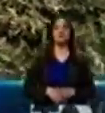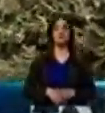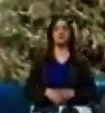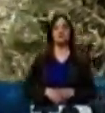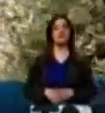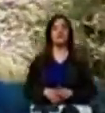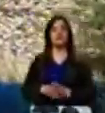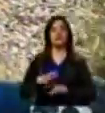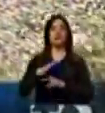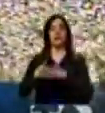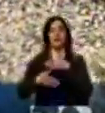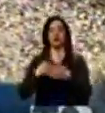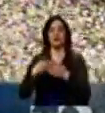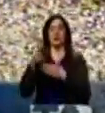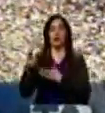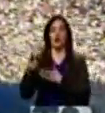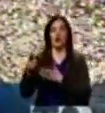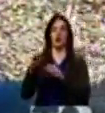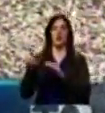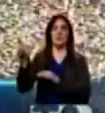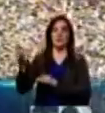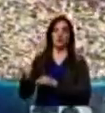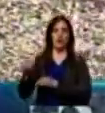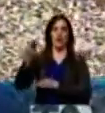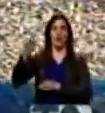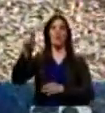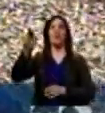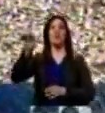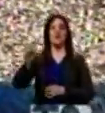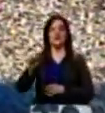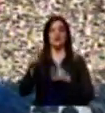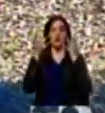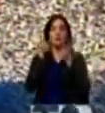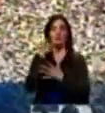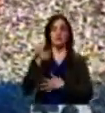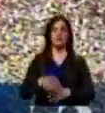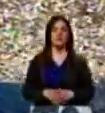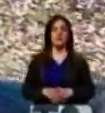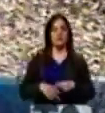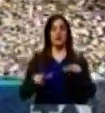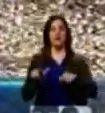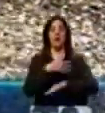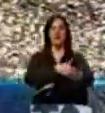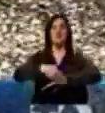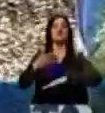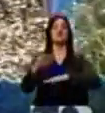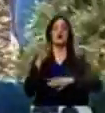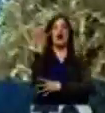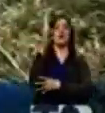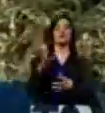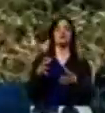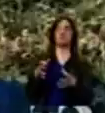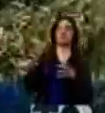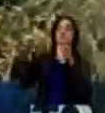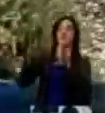Andrés Valdivieso, de Obras Públicas. Andrés, buenos días. ¿Cuáles son los puntos donde podemos dejar nuestros árboles? Muy buenos días. El municipio de